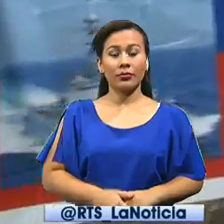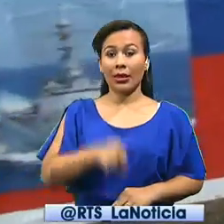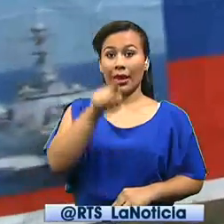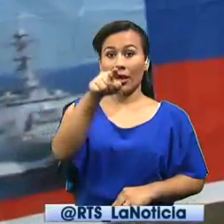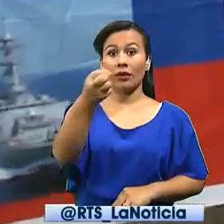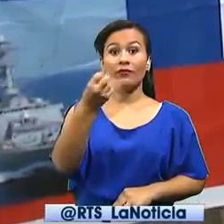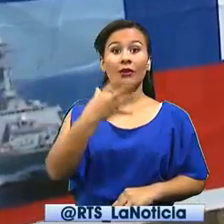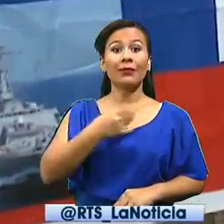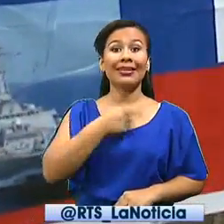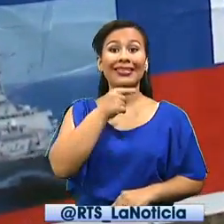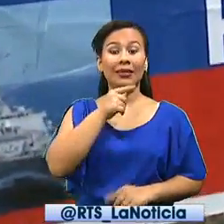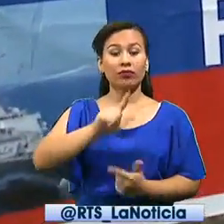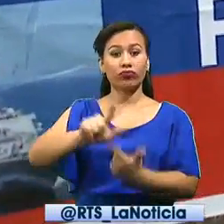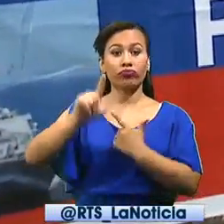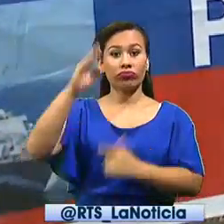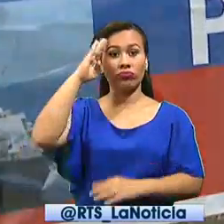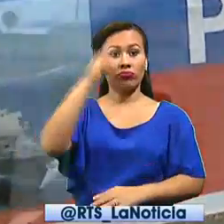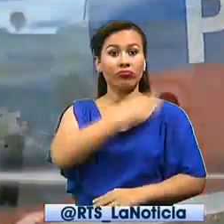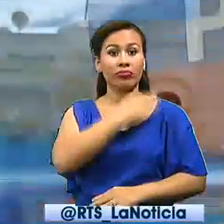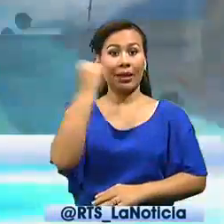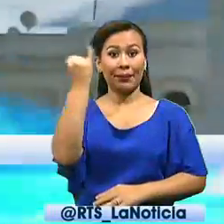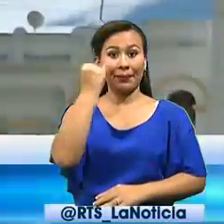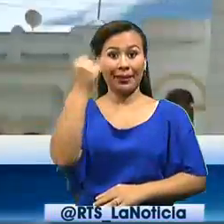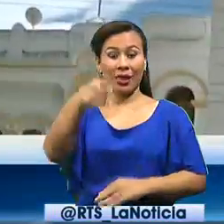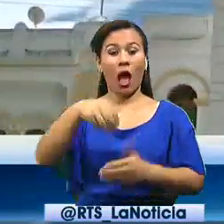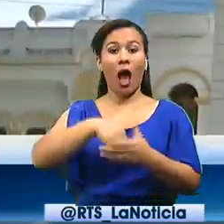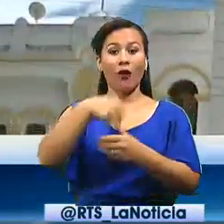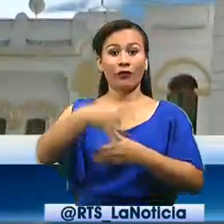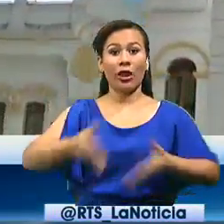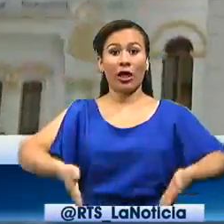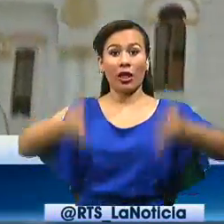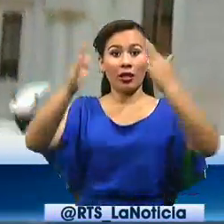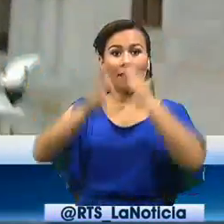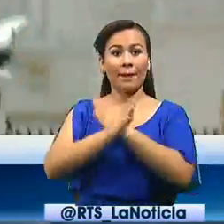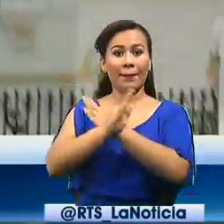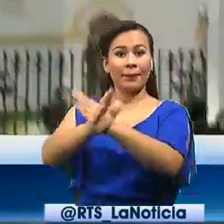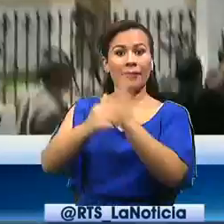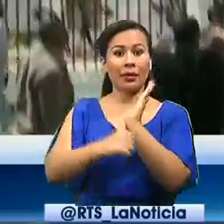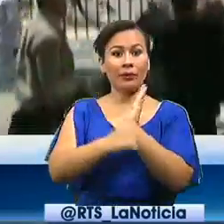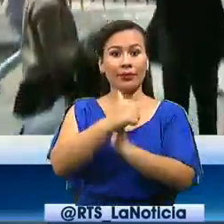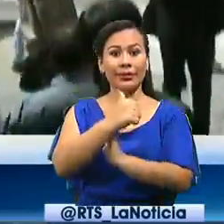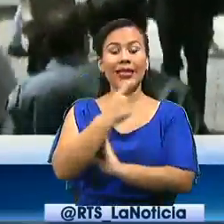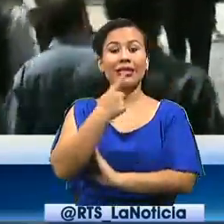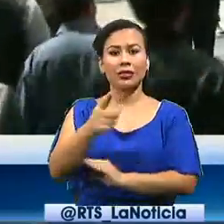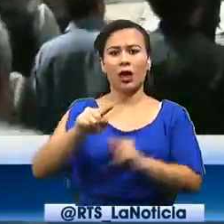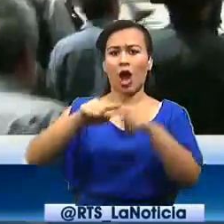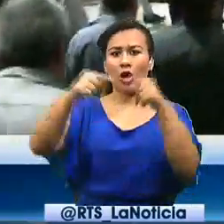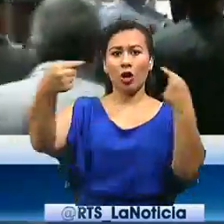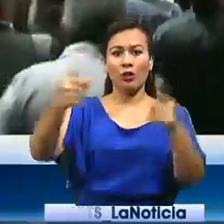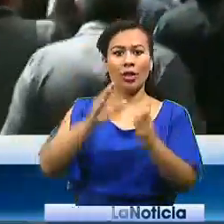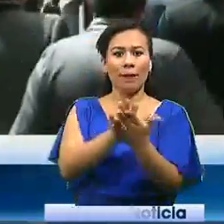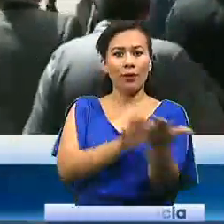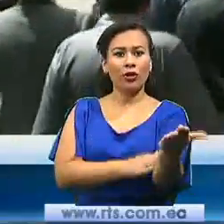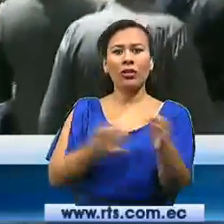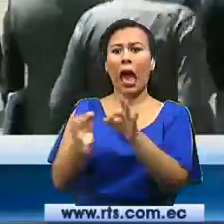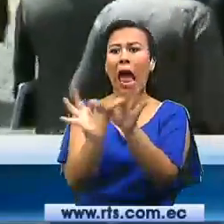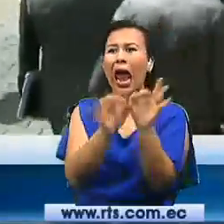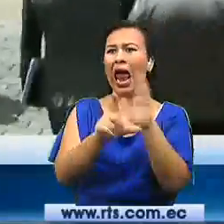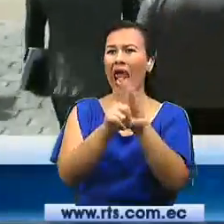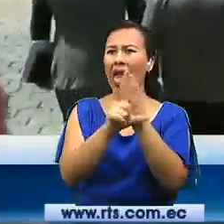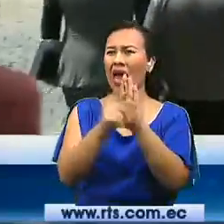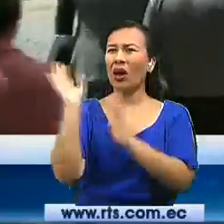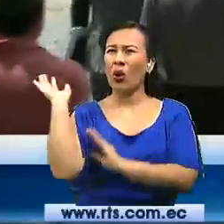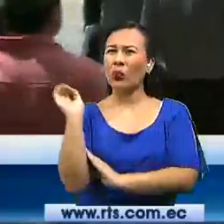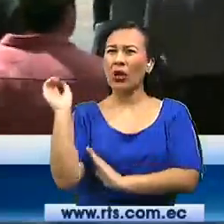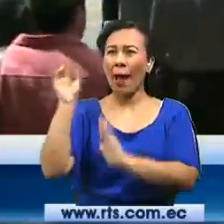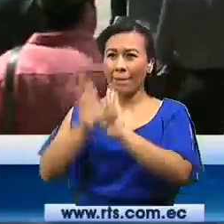De servicio pasivo que llegaron hasta los exteriores del Ministerio de Defensa a protestar en contra del proyecto de ley que reforma las pensiones jubilares y que